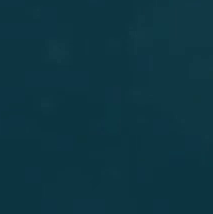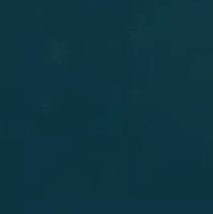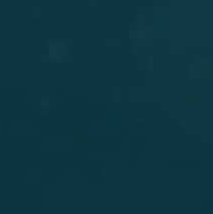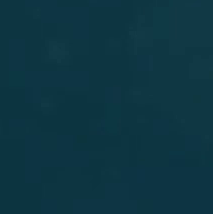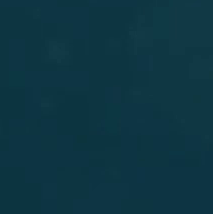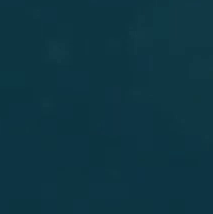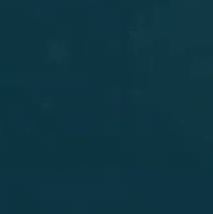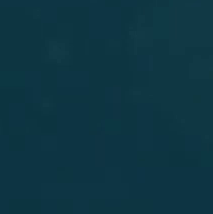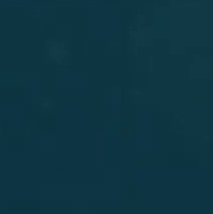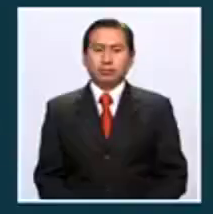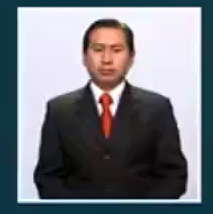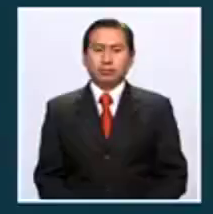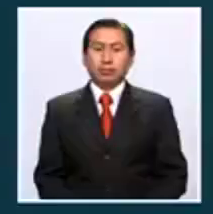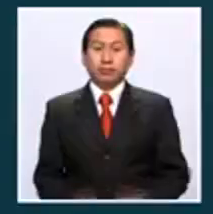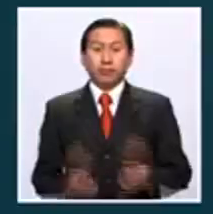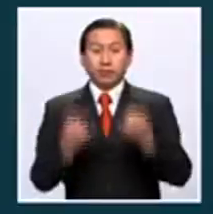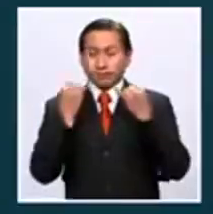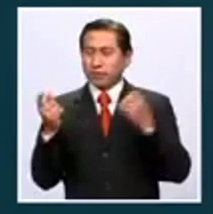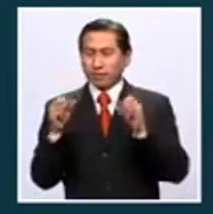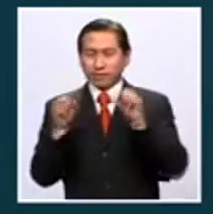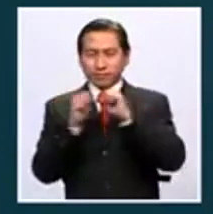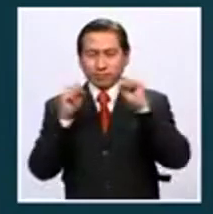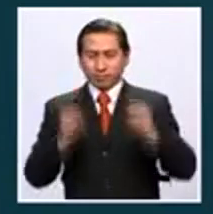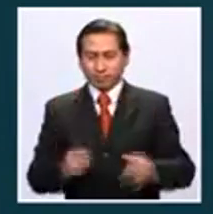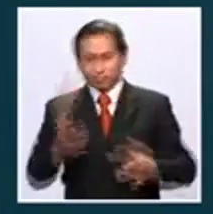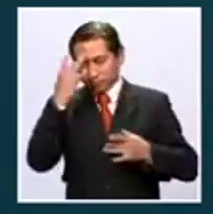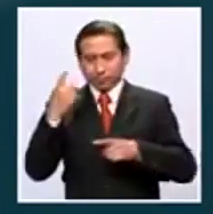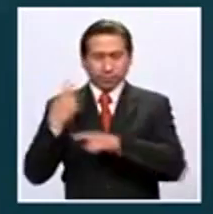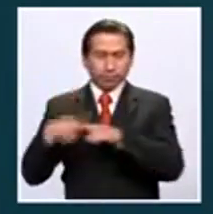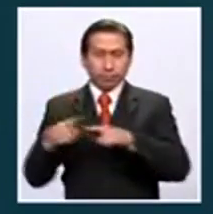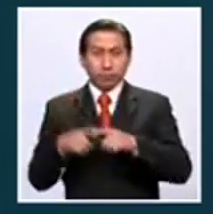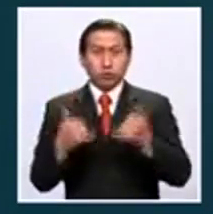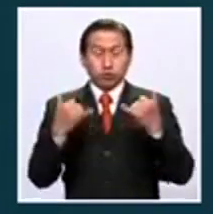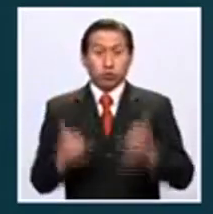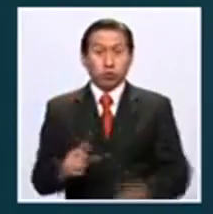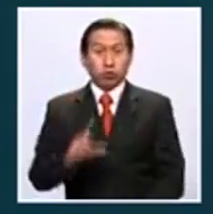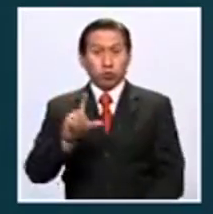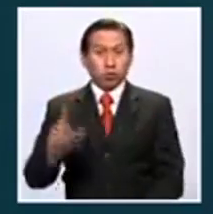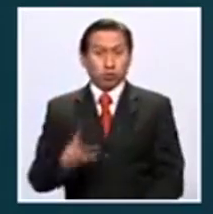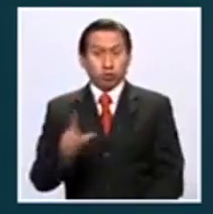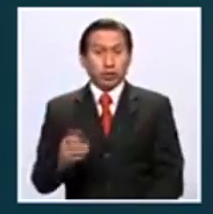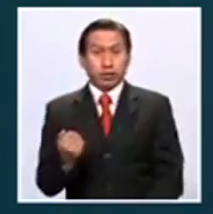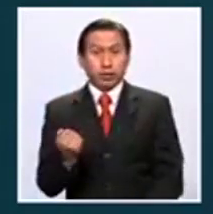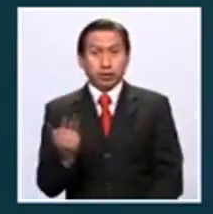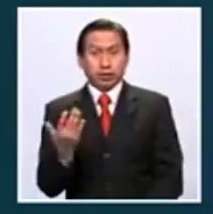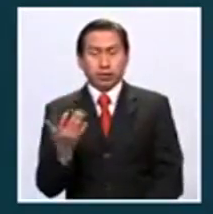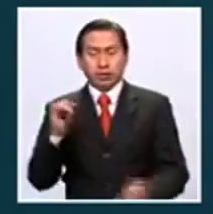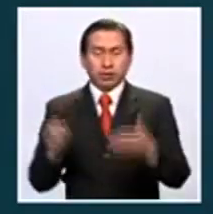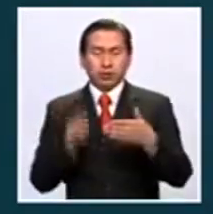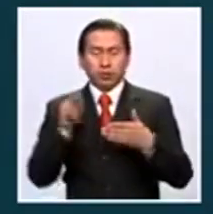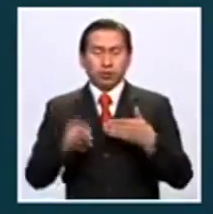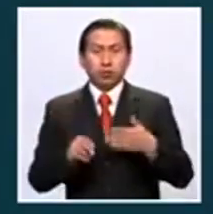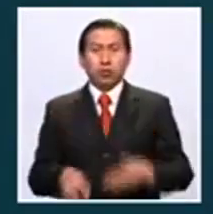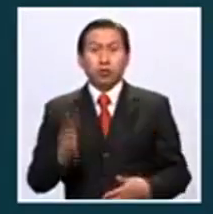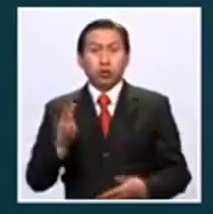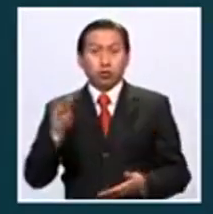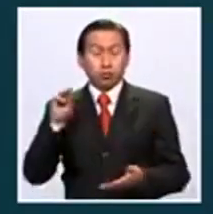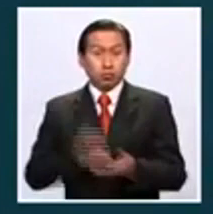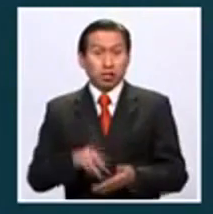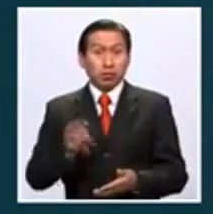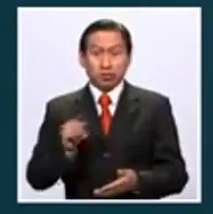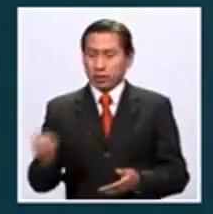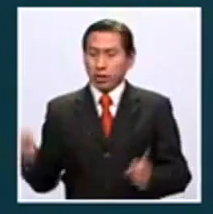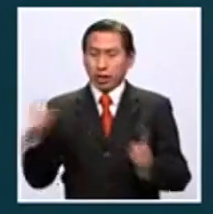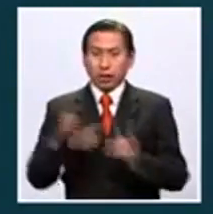de Vigilancia Epidemiológica. Hoy, lunes 15 de junio del 2020, hasta las 21 horas, se